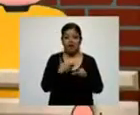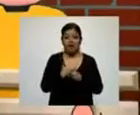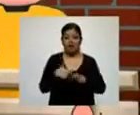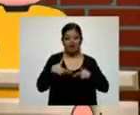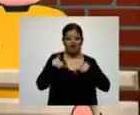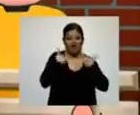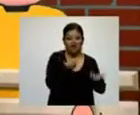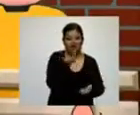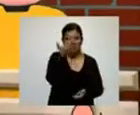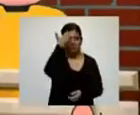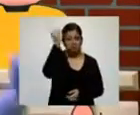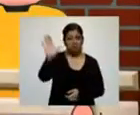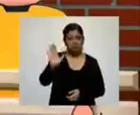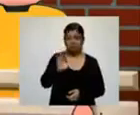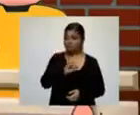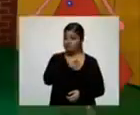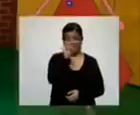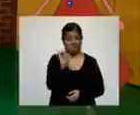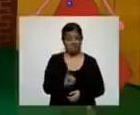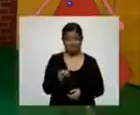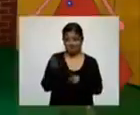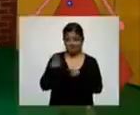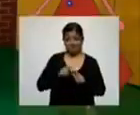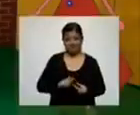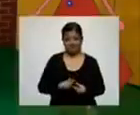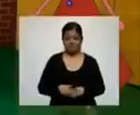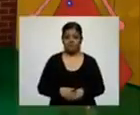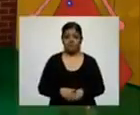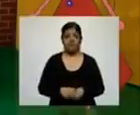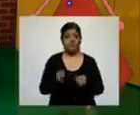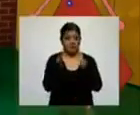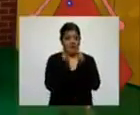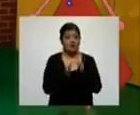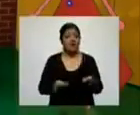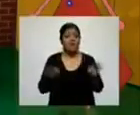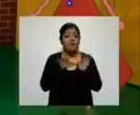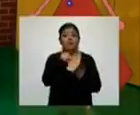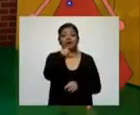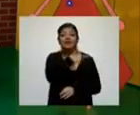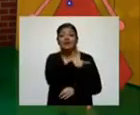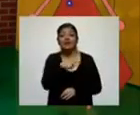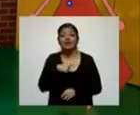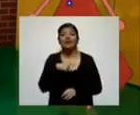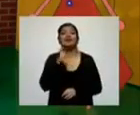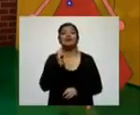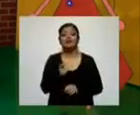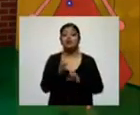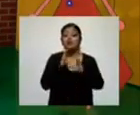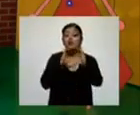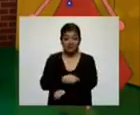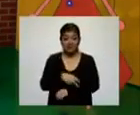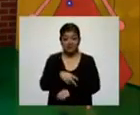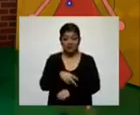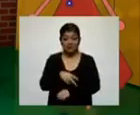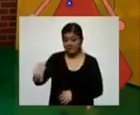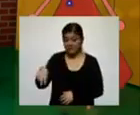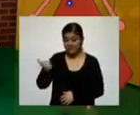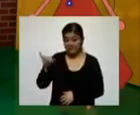un desconocido, ¿eh? Qué importante es mantener una buena comunicación con tu